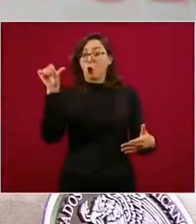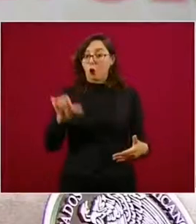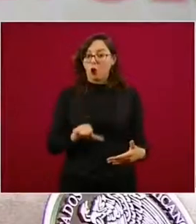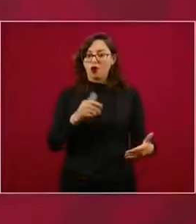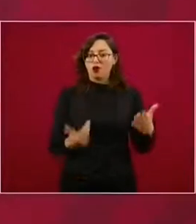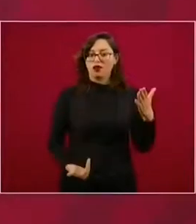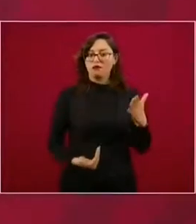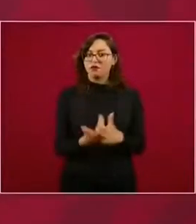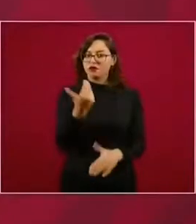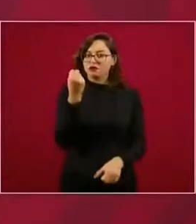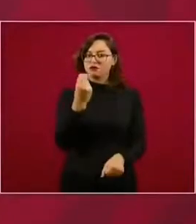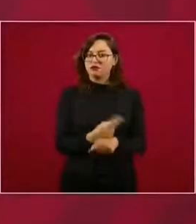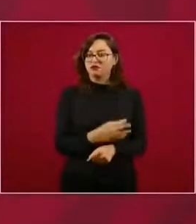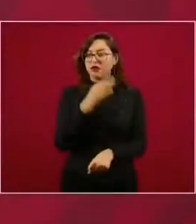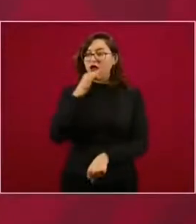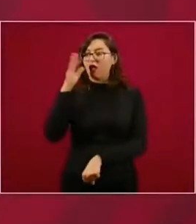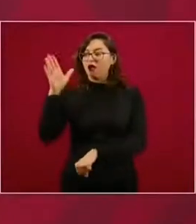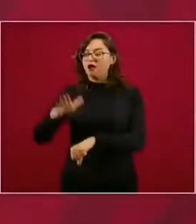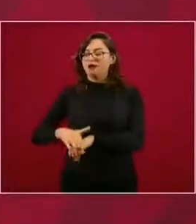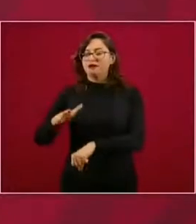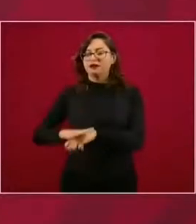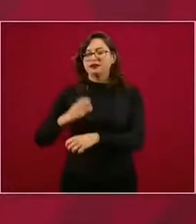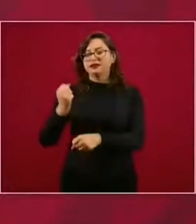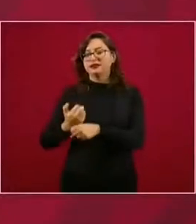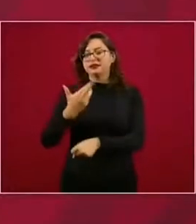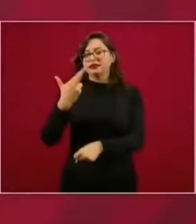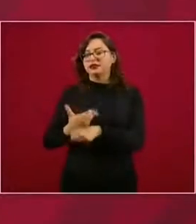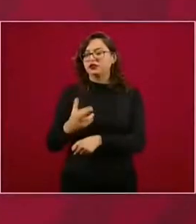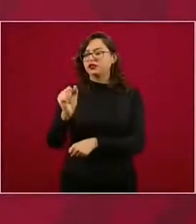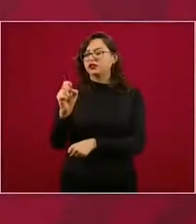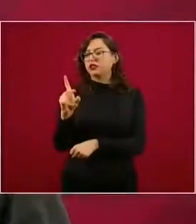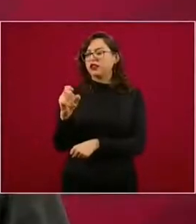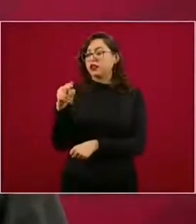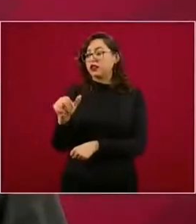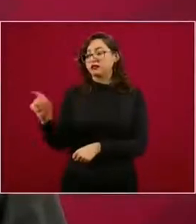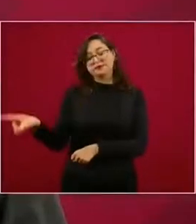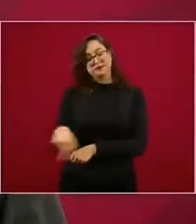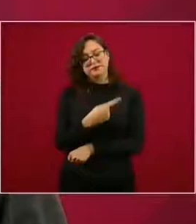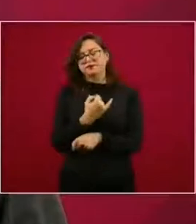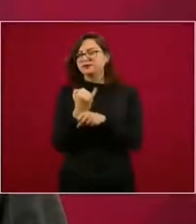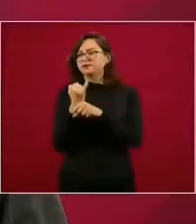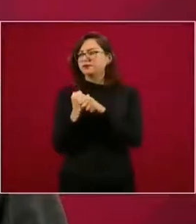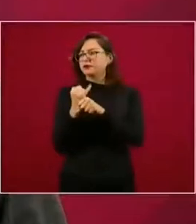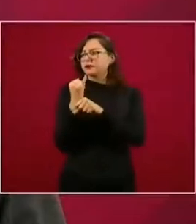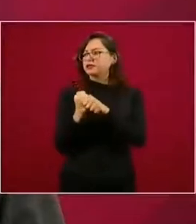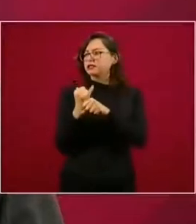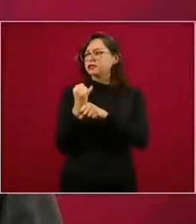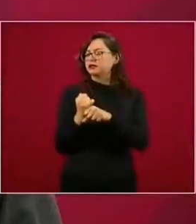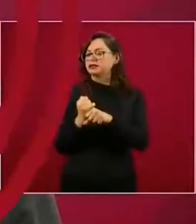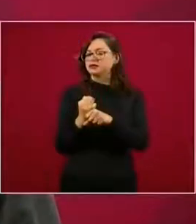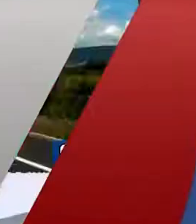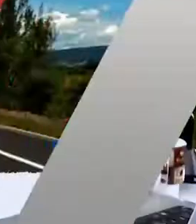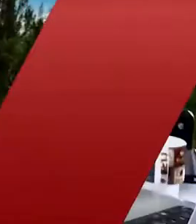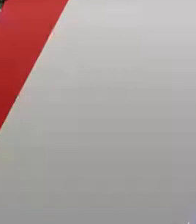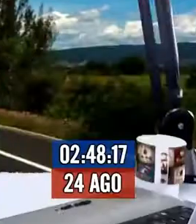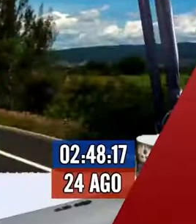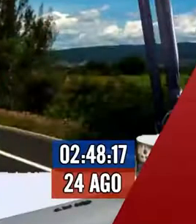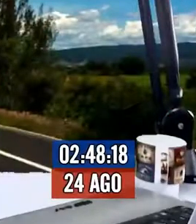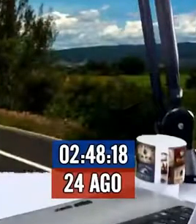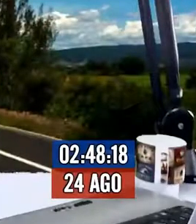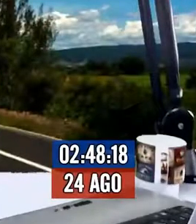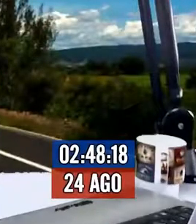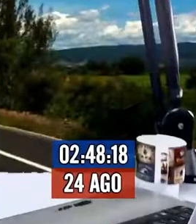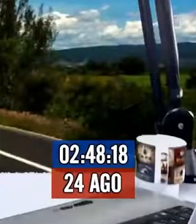que se investigue, porque nosotros no vamos a permitir esas prácticas.